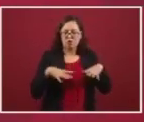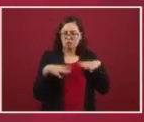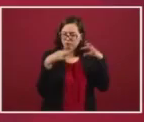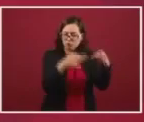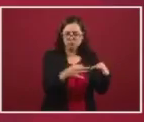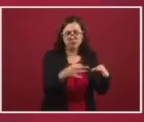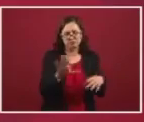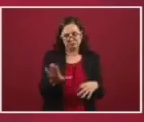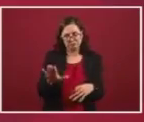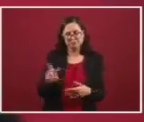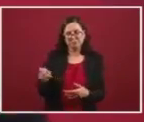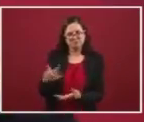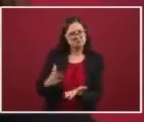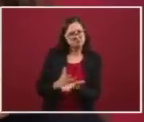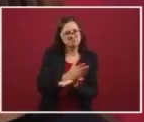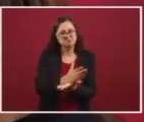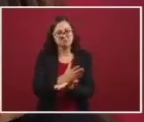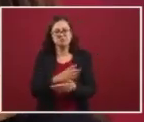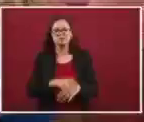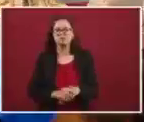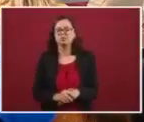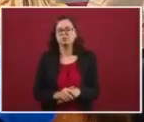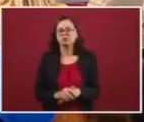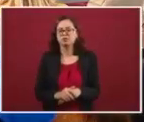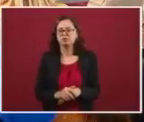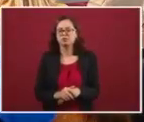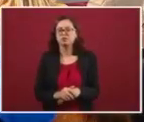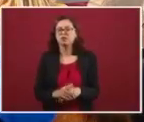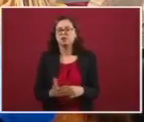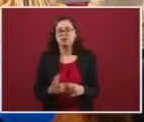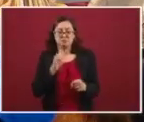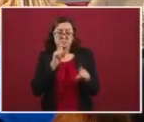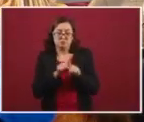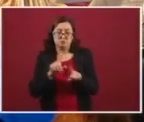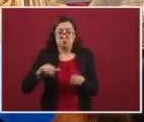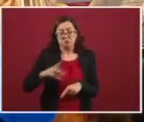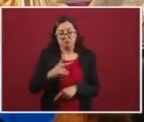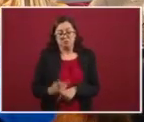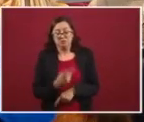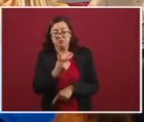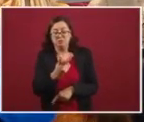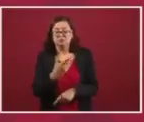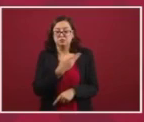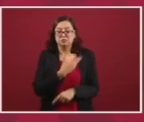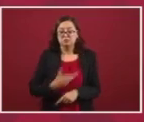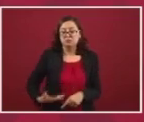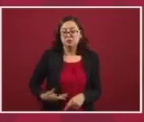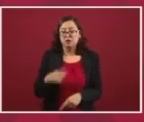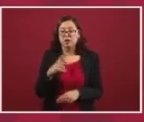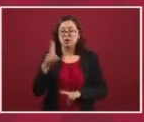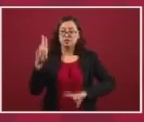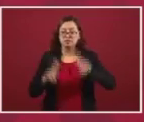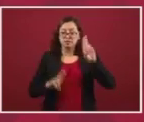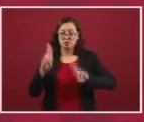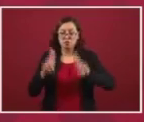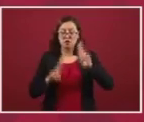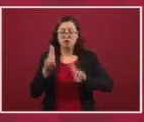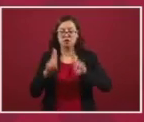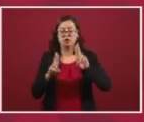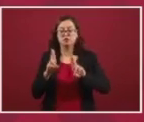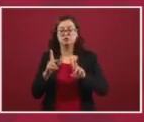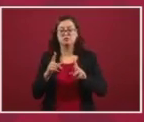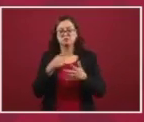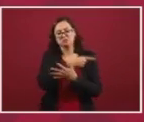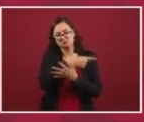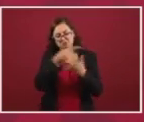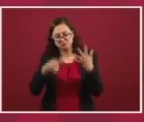tema también, complementando lo que se le pregunta al presidente, en el caso de Naucalpan, en los ejes que